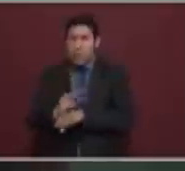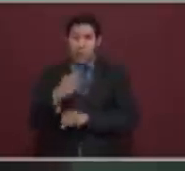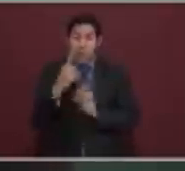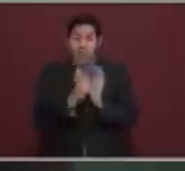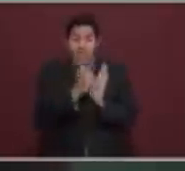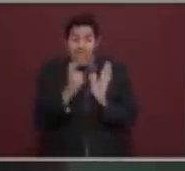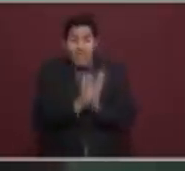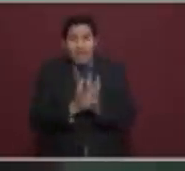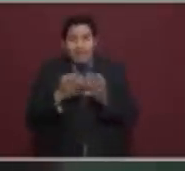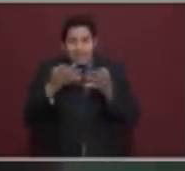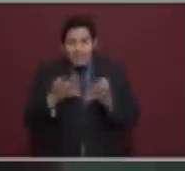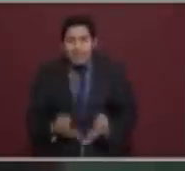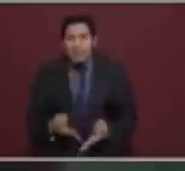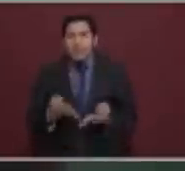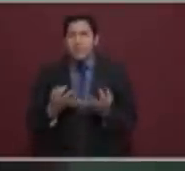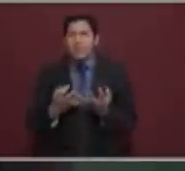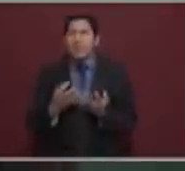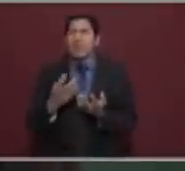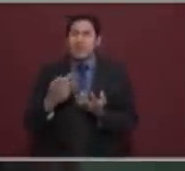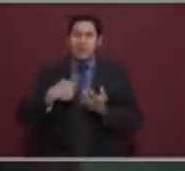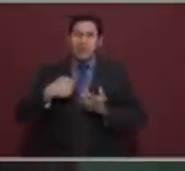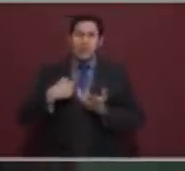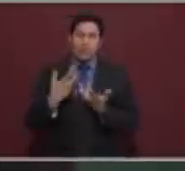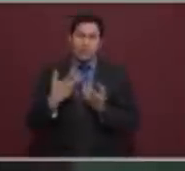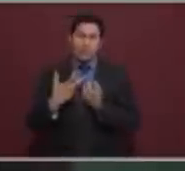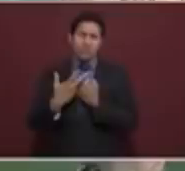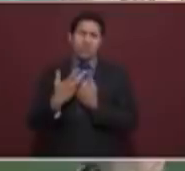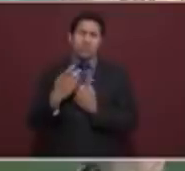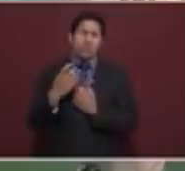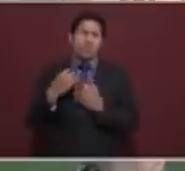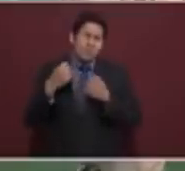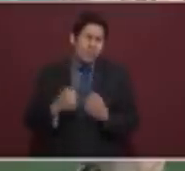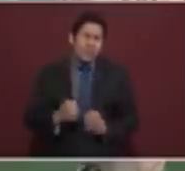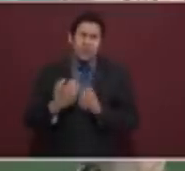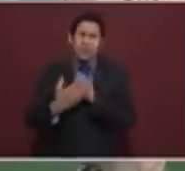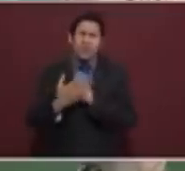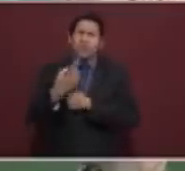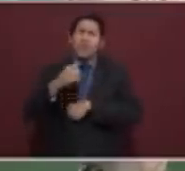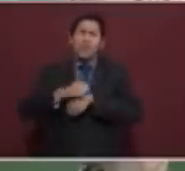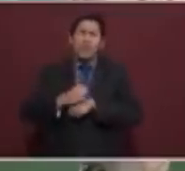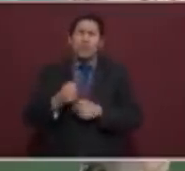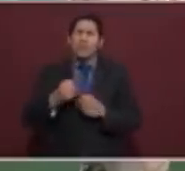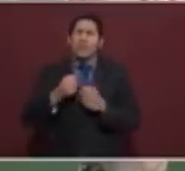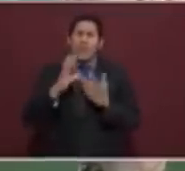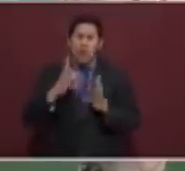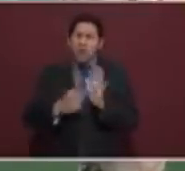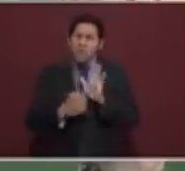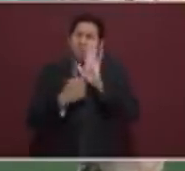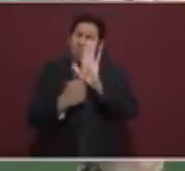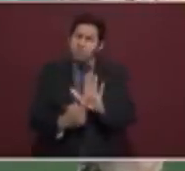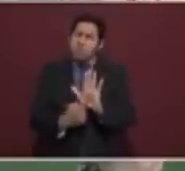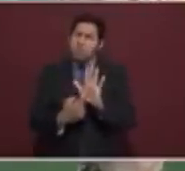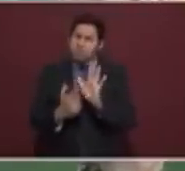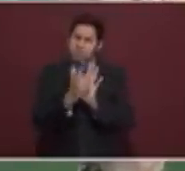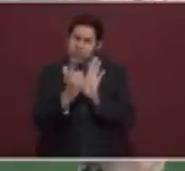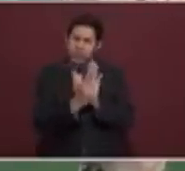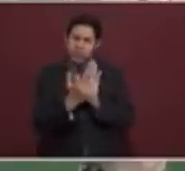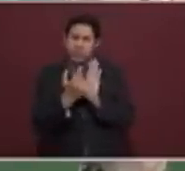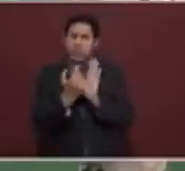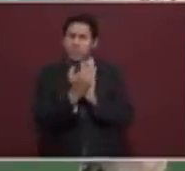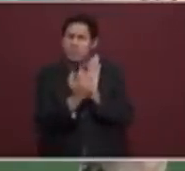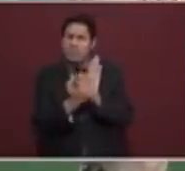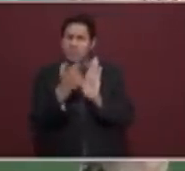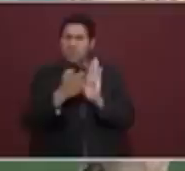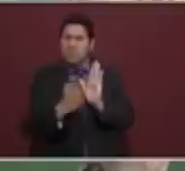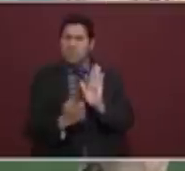la estaremos presentando seguramente la próxima semana y en general pudiera decir